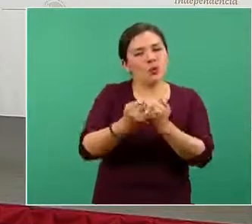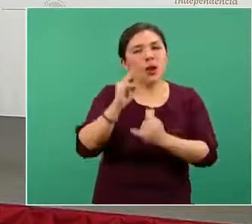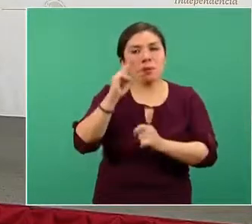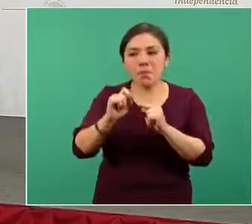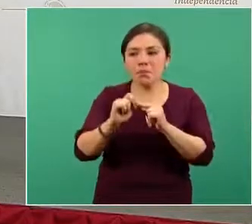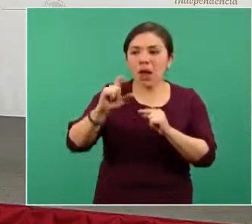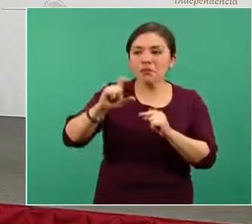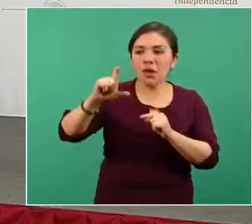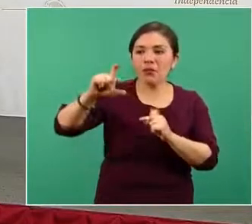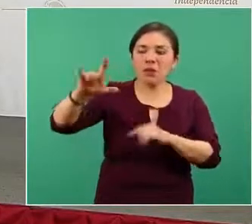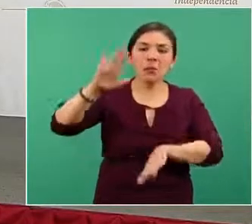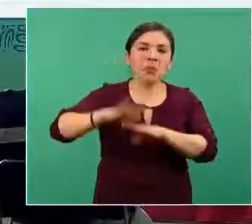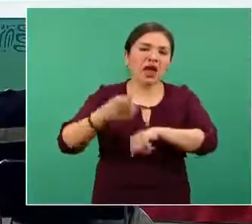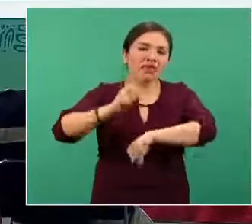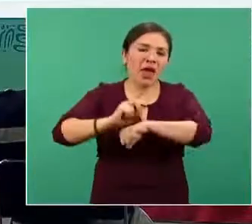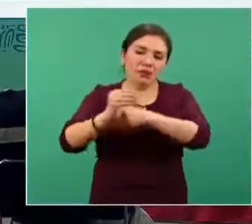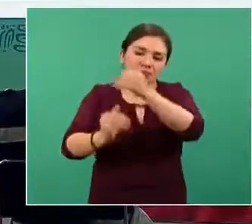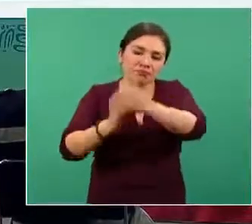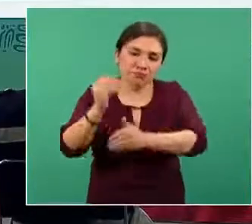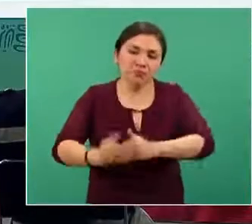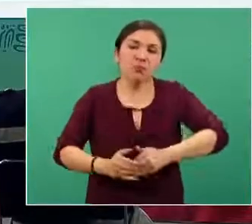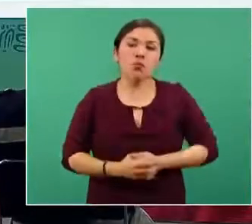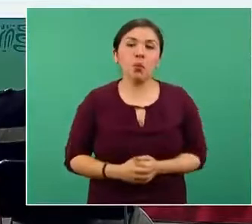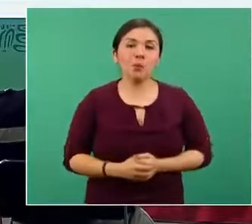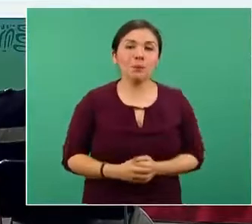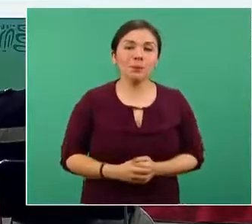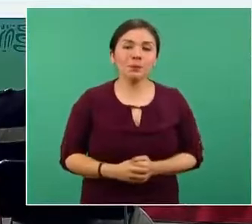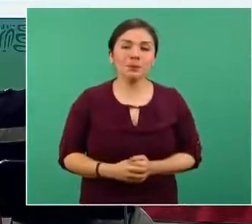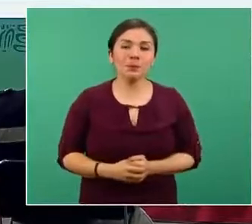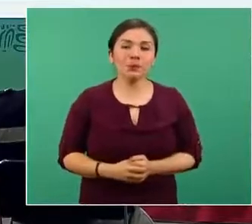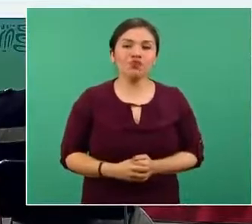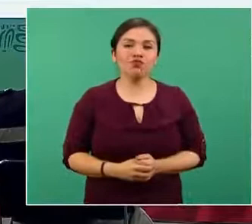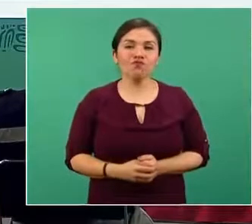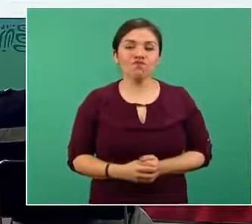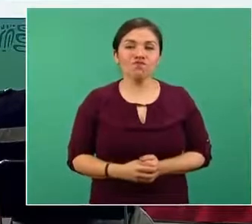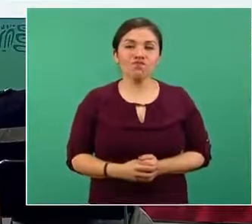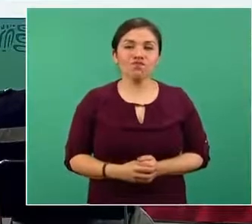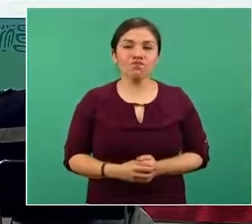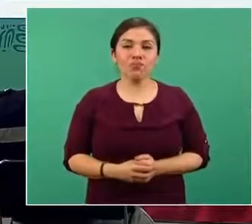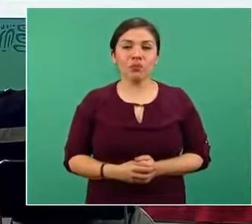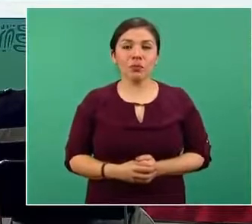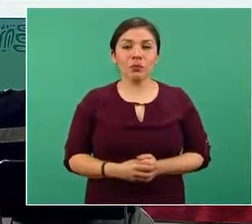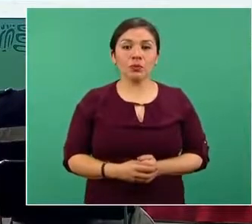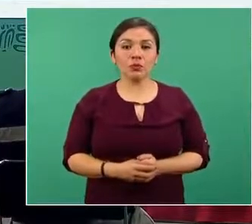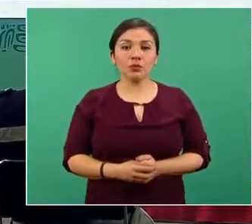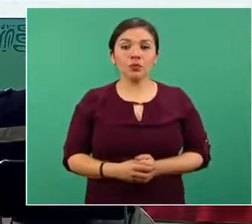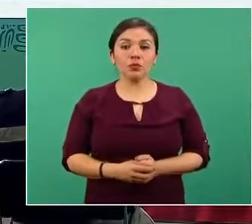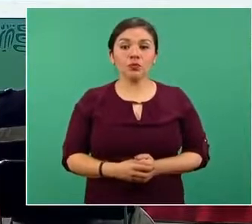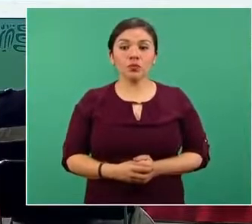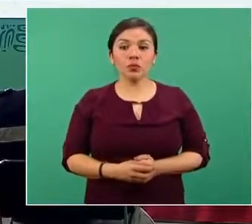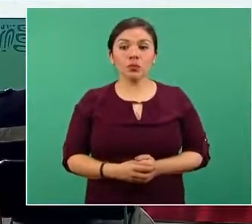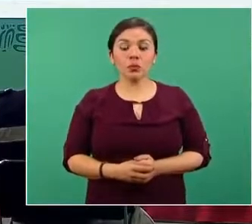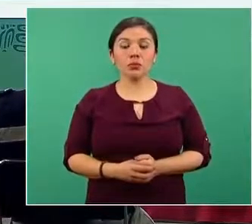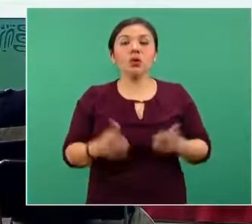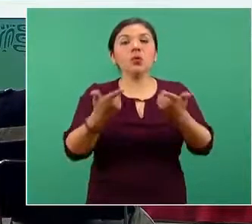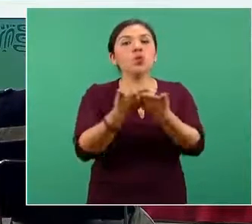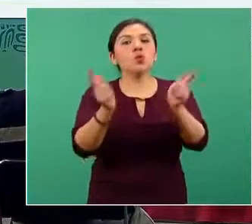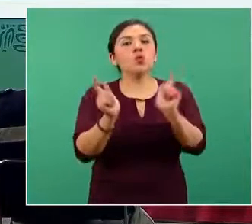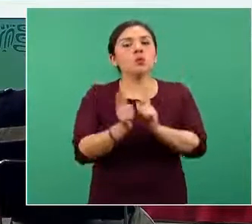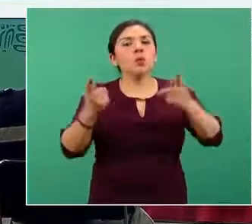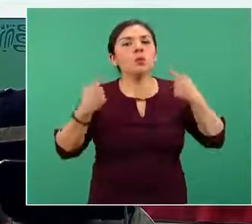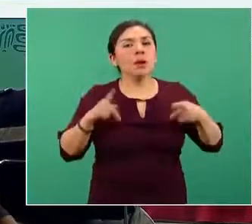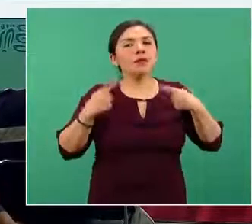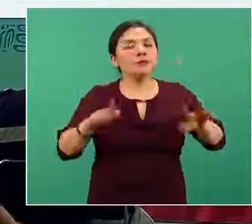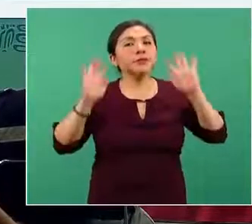incrementado en los próximos días. Si vemos la siguiente diapositiva, vamos a ver los grupos que hasta el momento